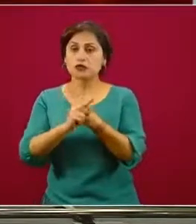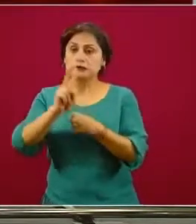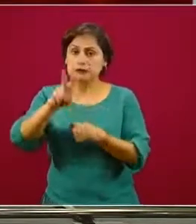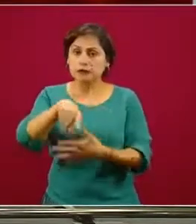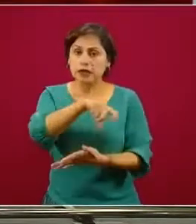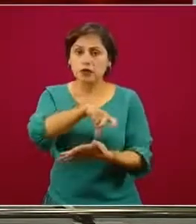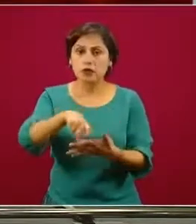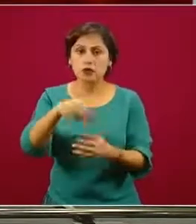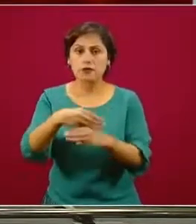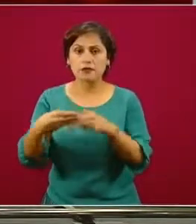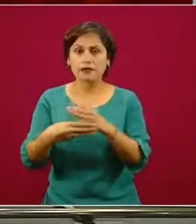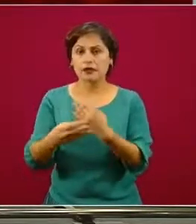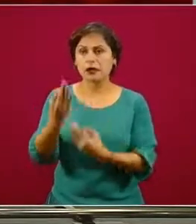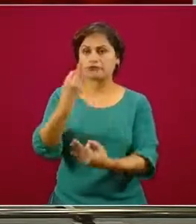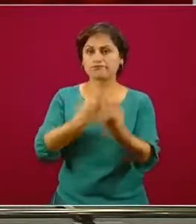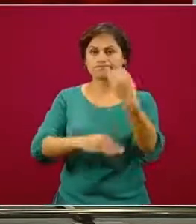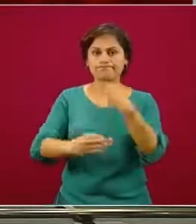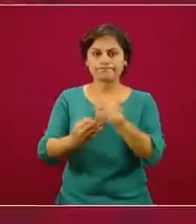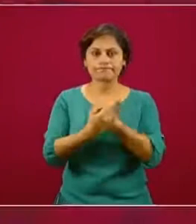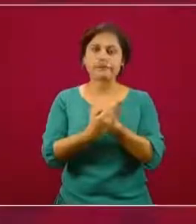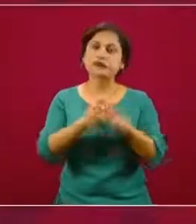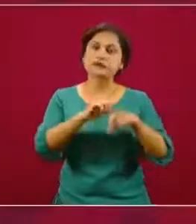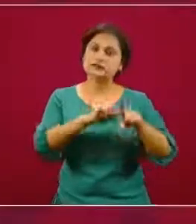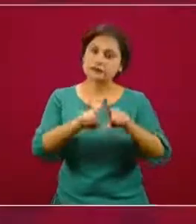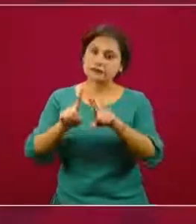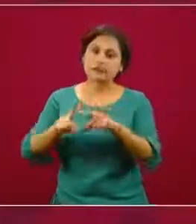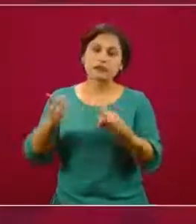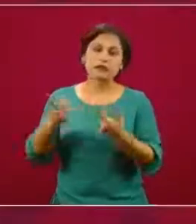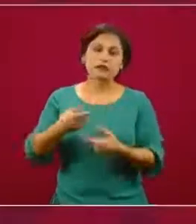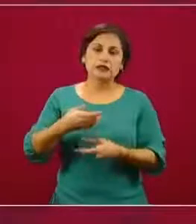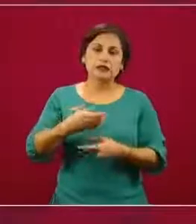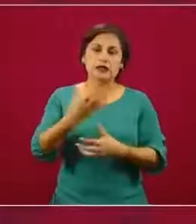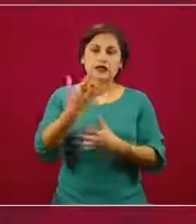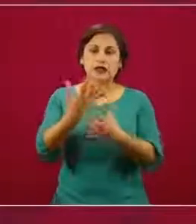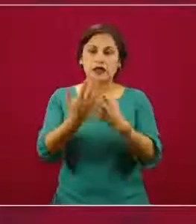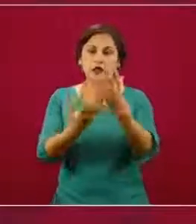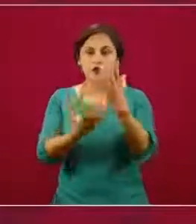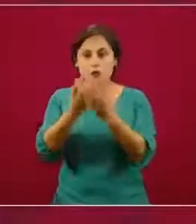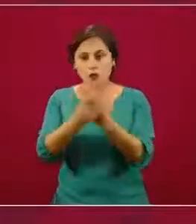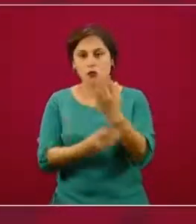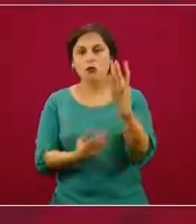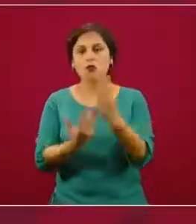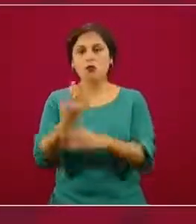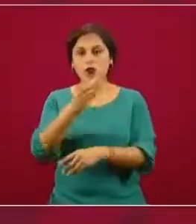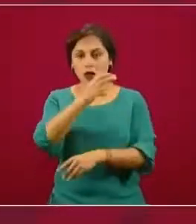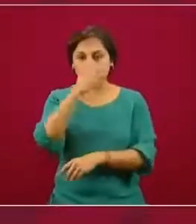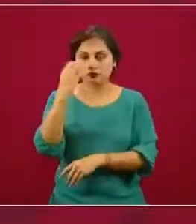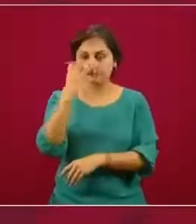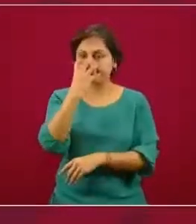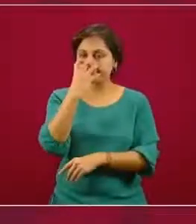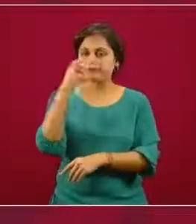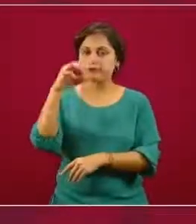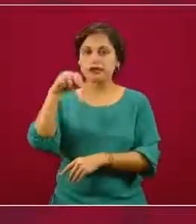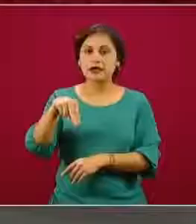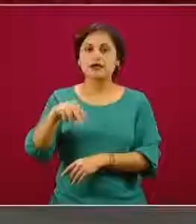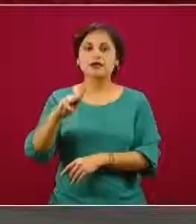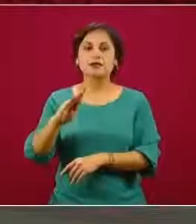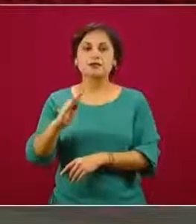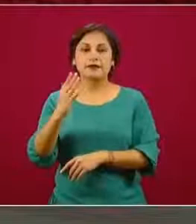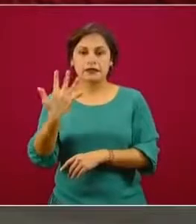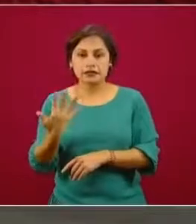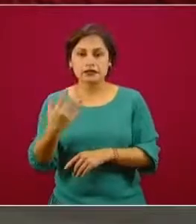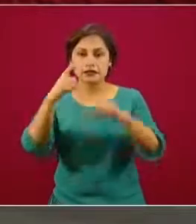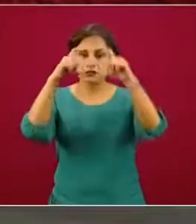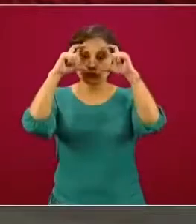equipos de protección personal. Guantes, cubrebocas, sobre todo los cubrebocas N95 y los gogles.